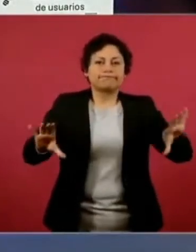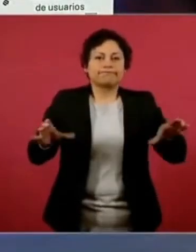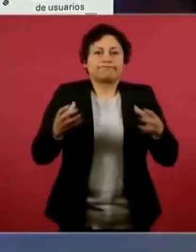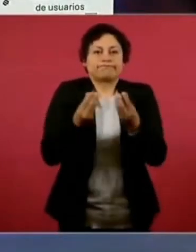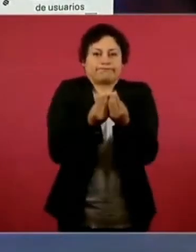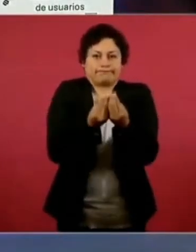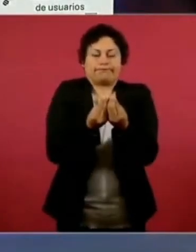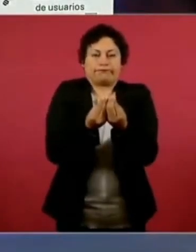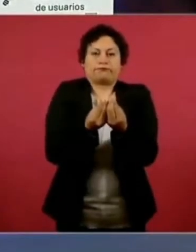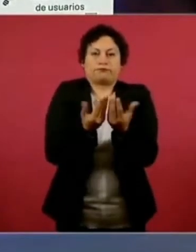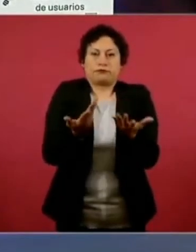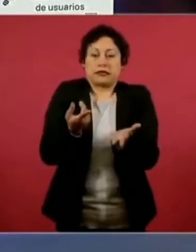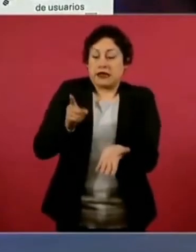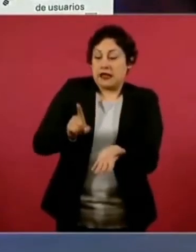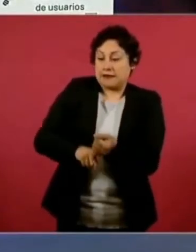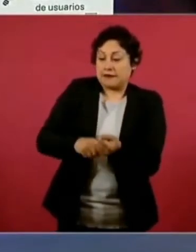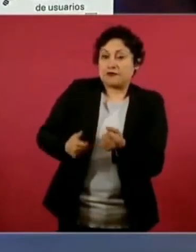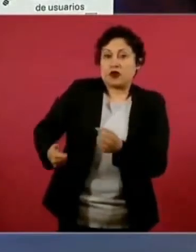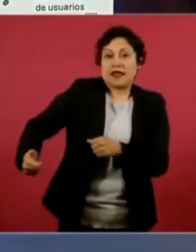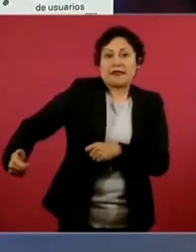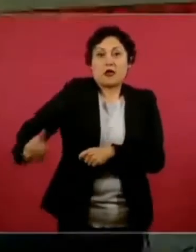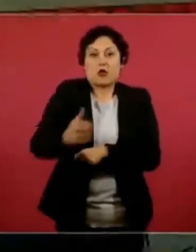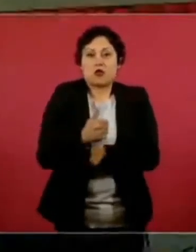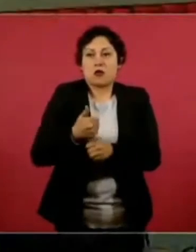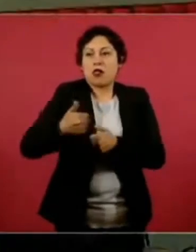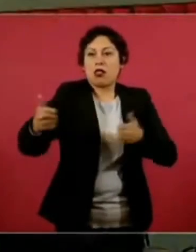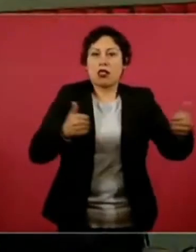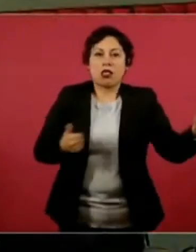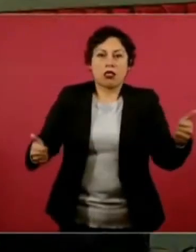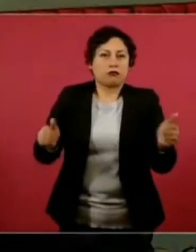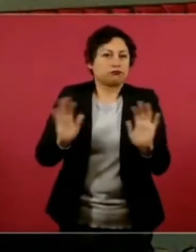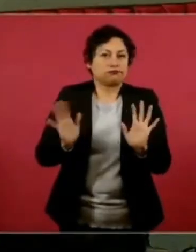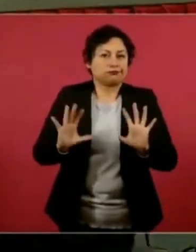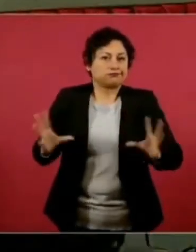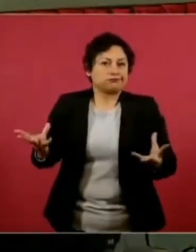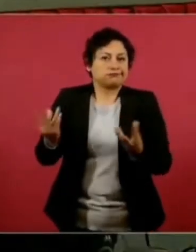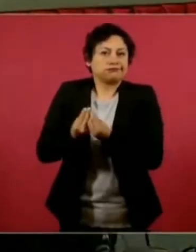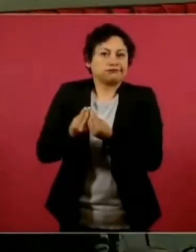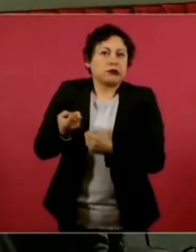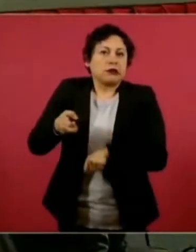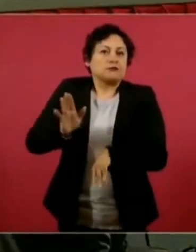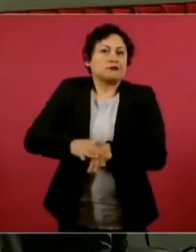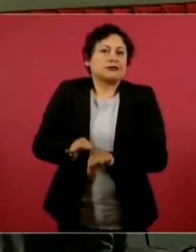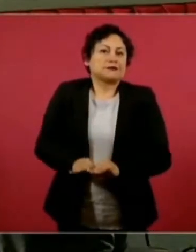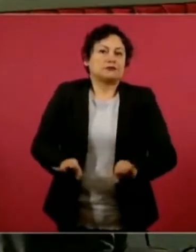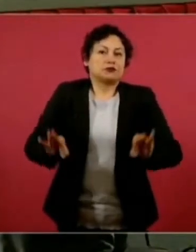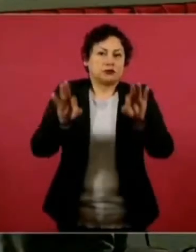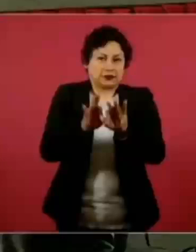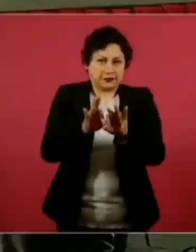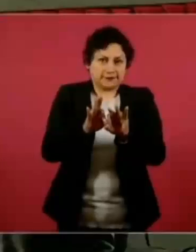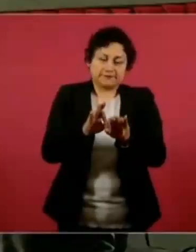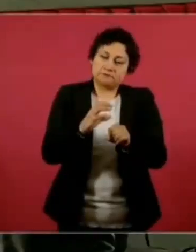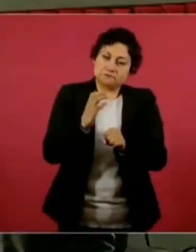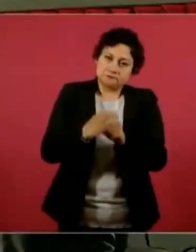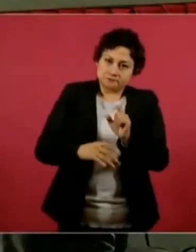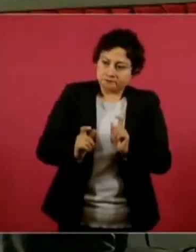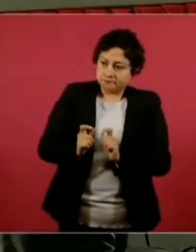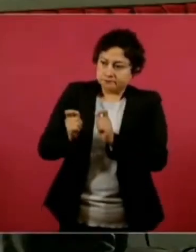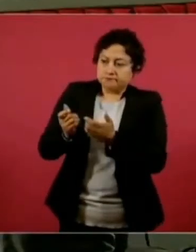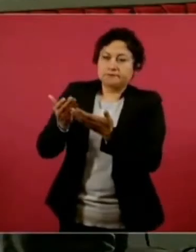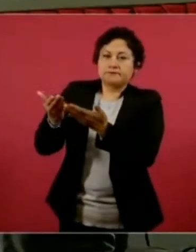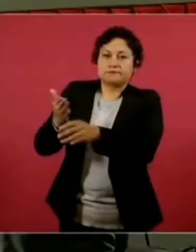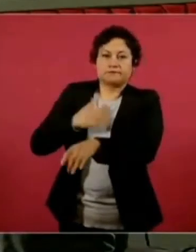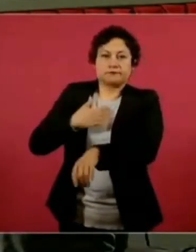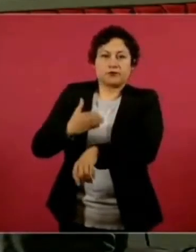esa cadena de valor. Con este enfoque le cedo la palabra a mi compañero Miguel López, quien nos ayudará a